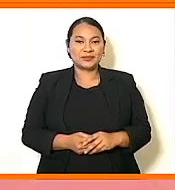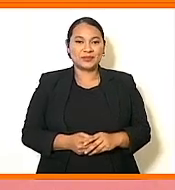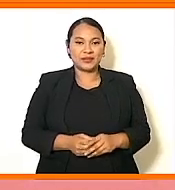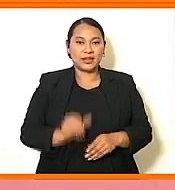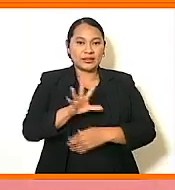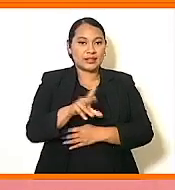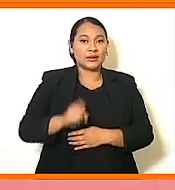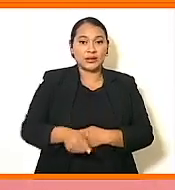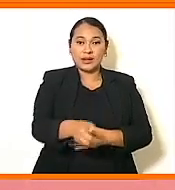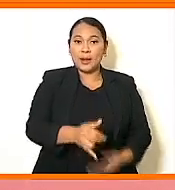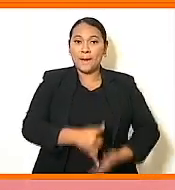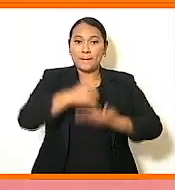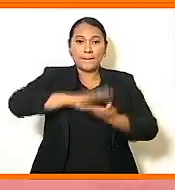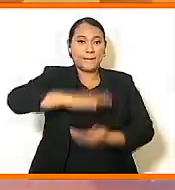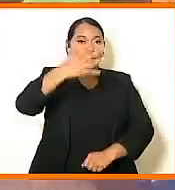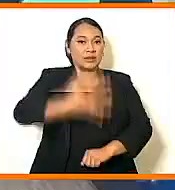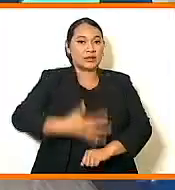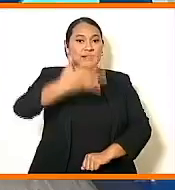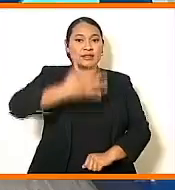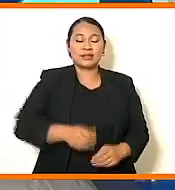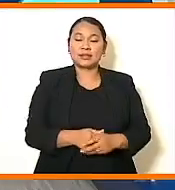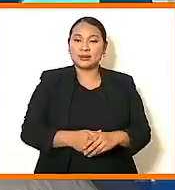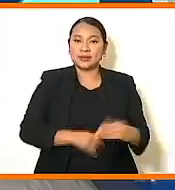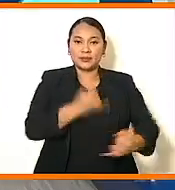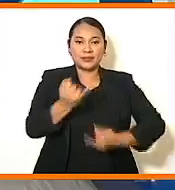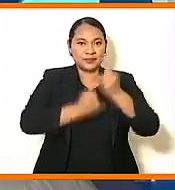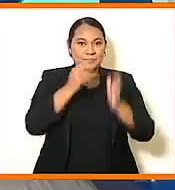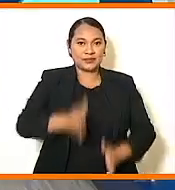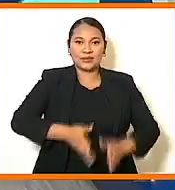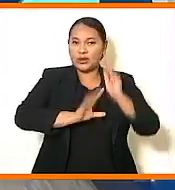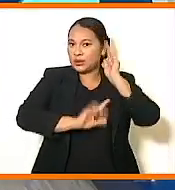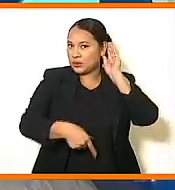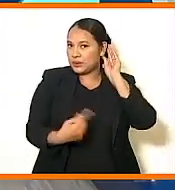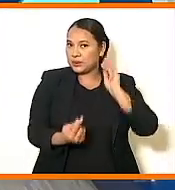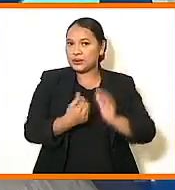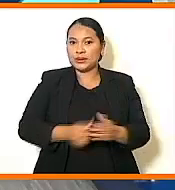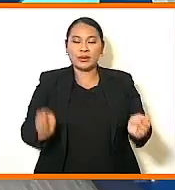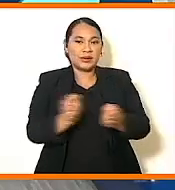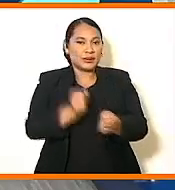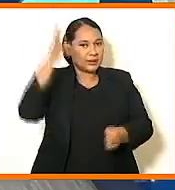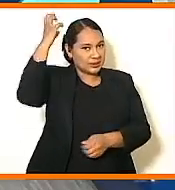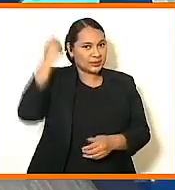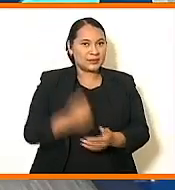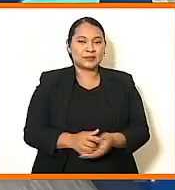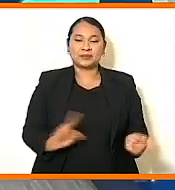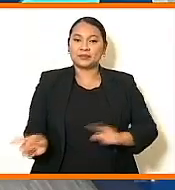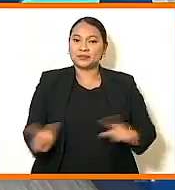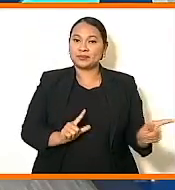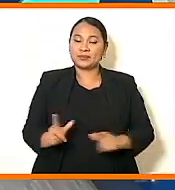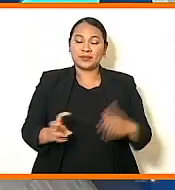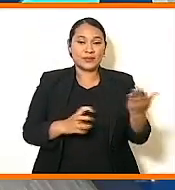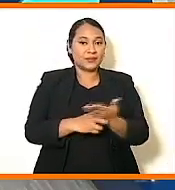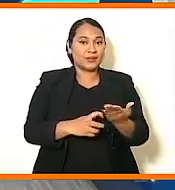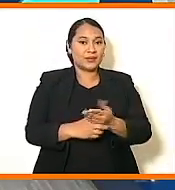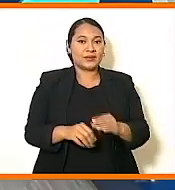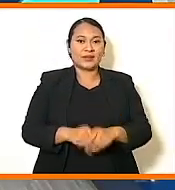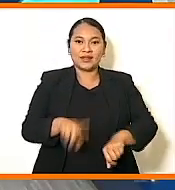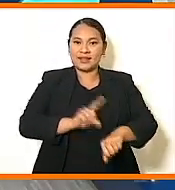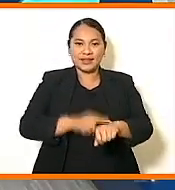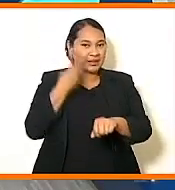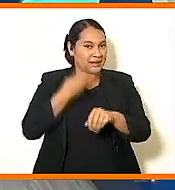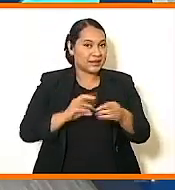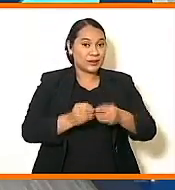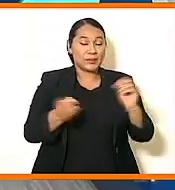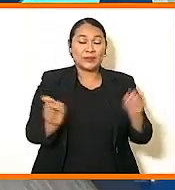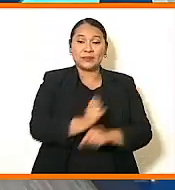5X, tu premio en Diaria se multiplica por 5. Y si sos jugador para más 1, te dejo con Charlín. Espero que tengas ese boleto en mano porque el número favorecido en